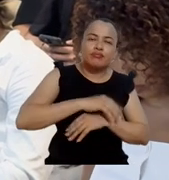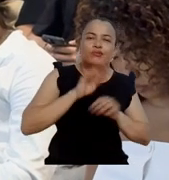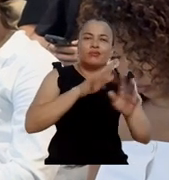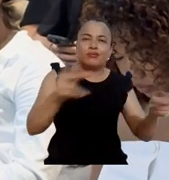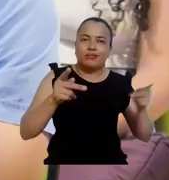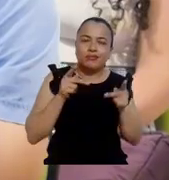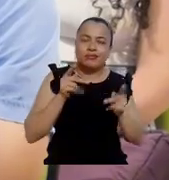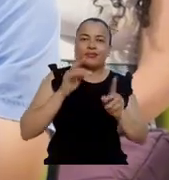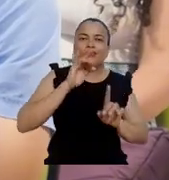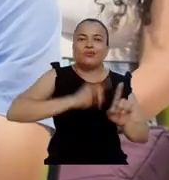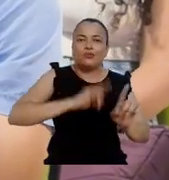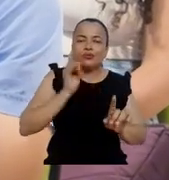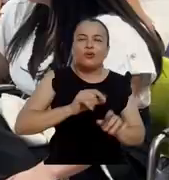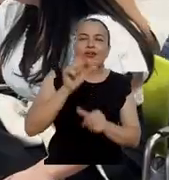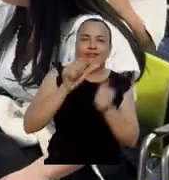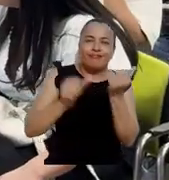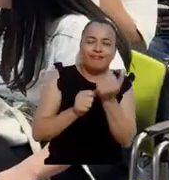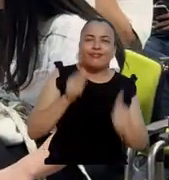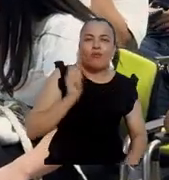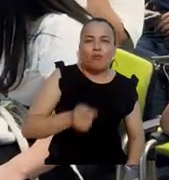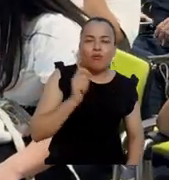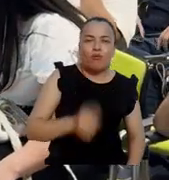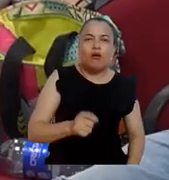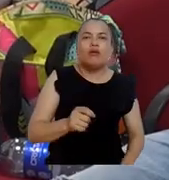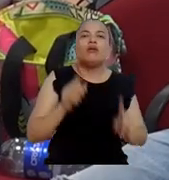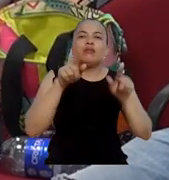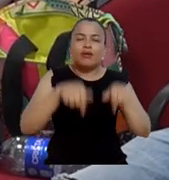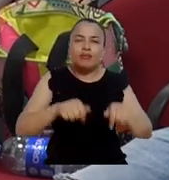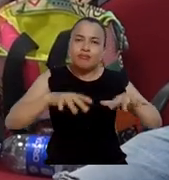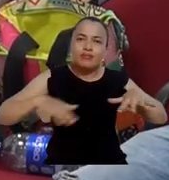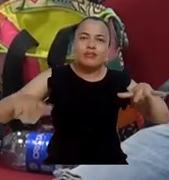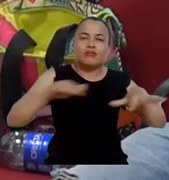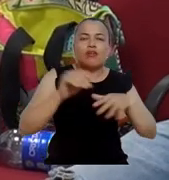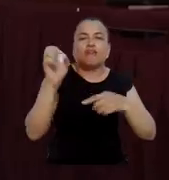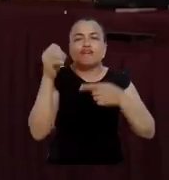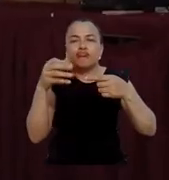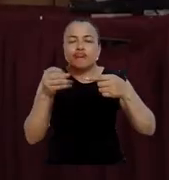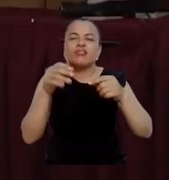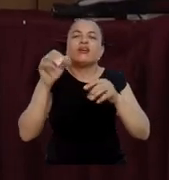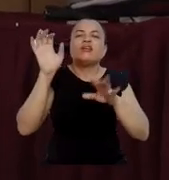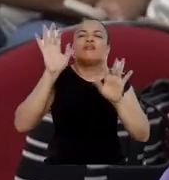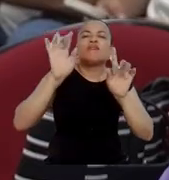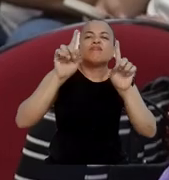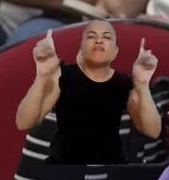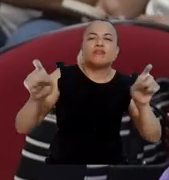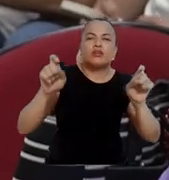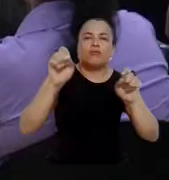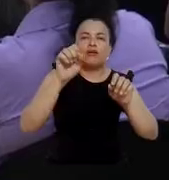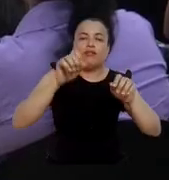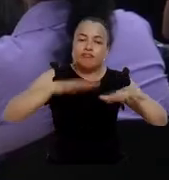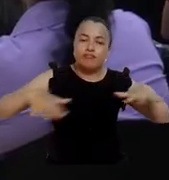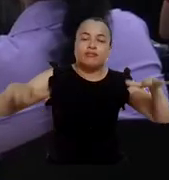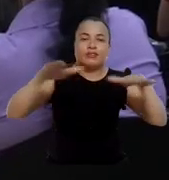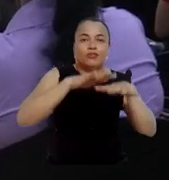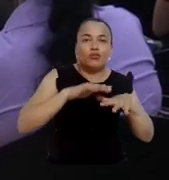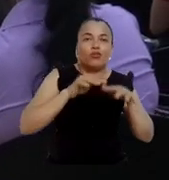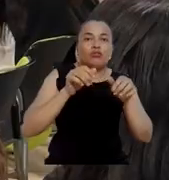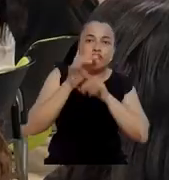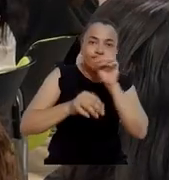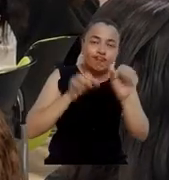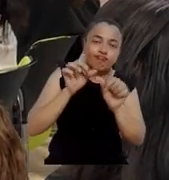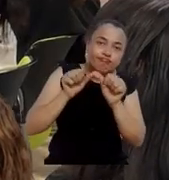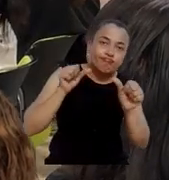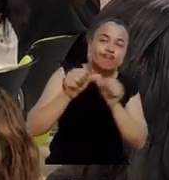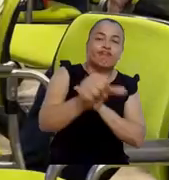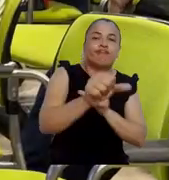Jornadas permanentes para usuarios del consultorio jurídico y espacios de disertación como las conferencias tituladas Territorios Sostenibles para Víctimas